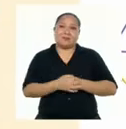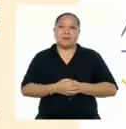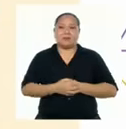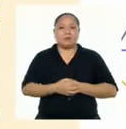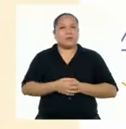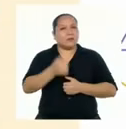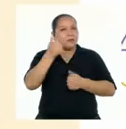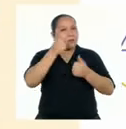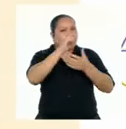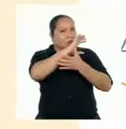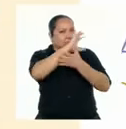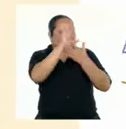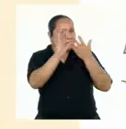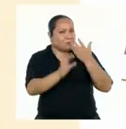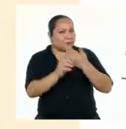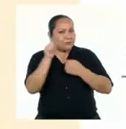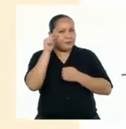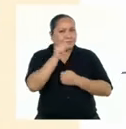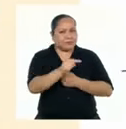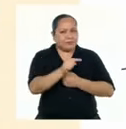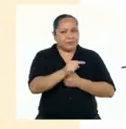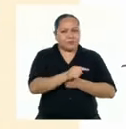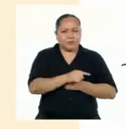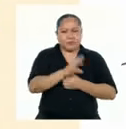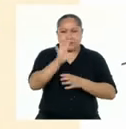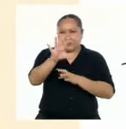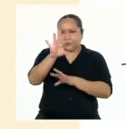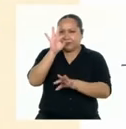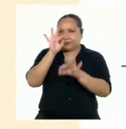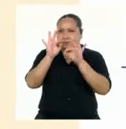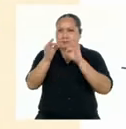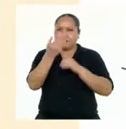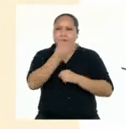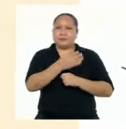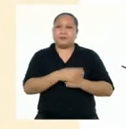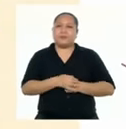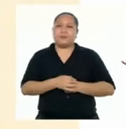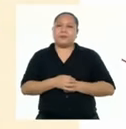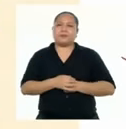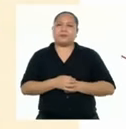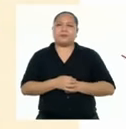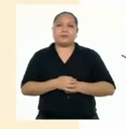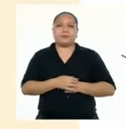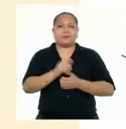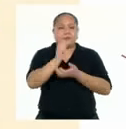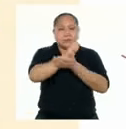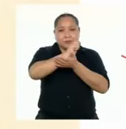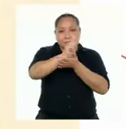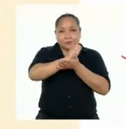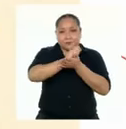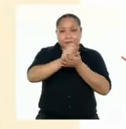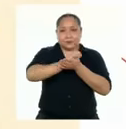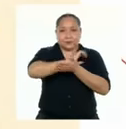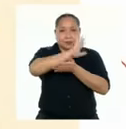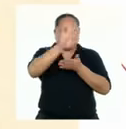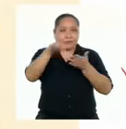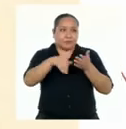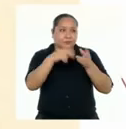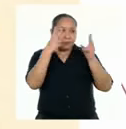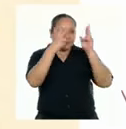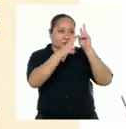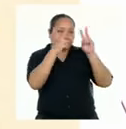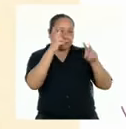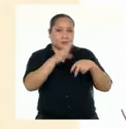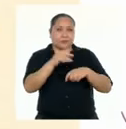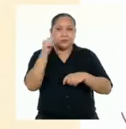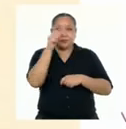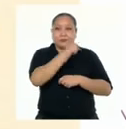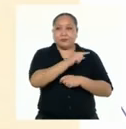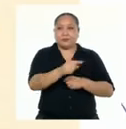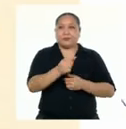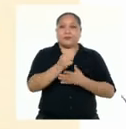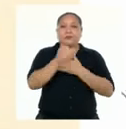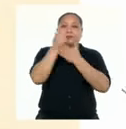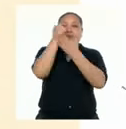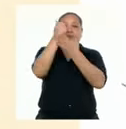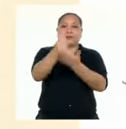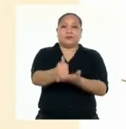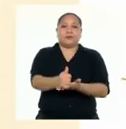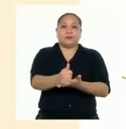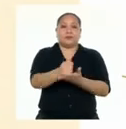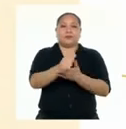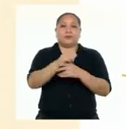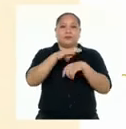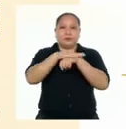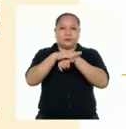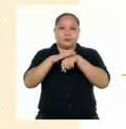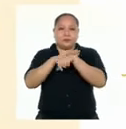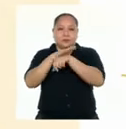qué características han podido identificar? Tomen nota de todo, porque esto les servirá